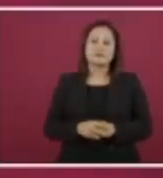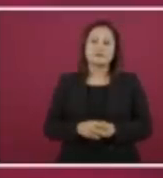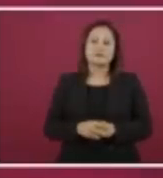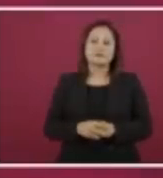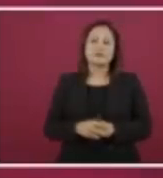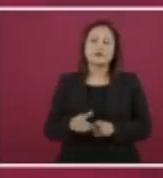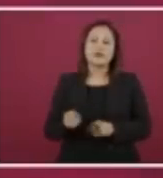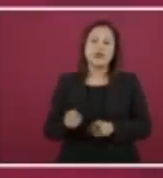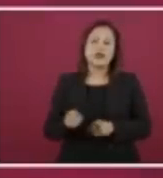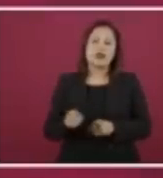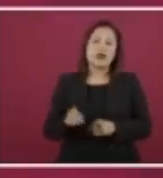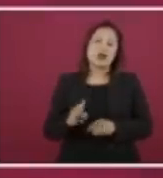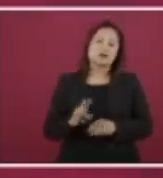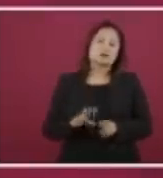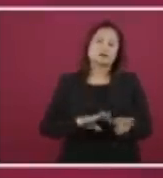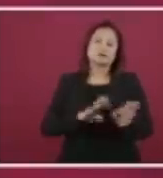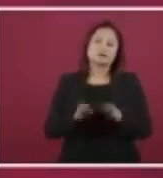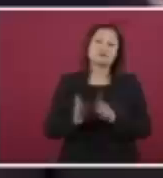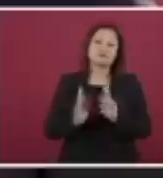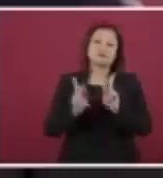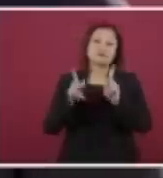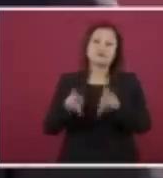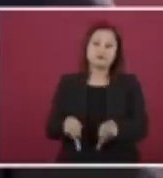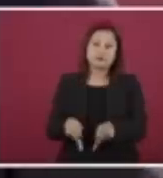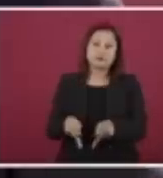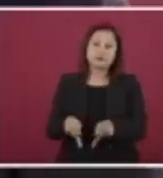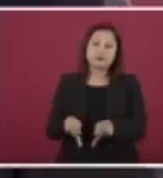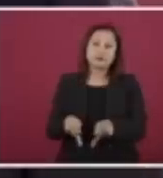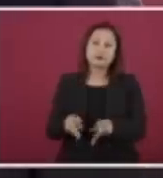destierro o encierro.